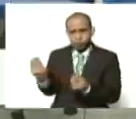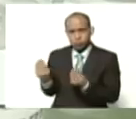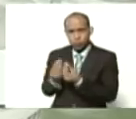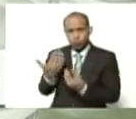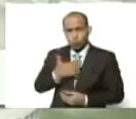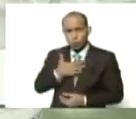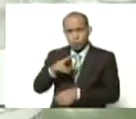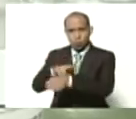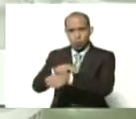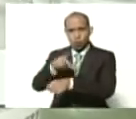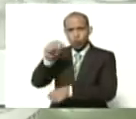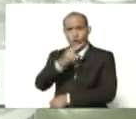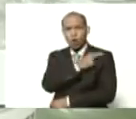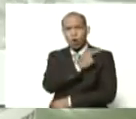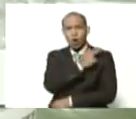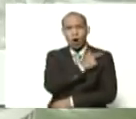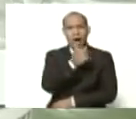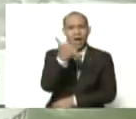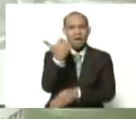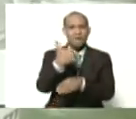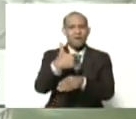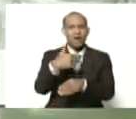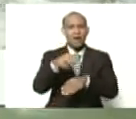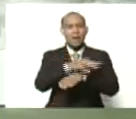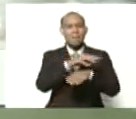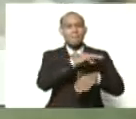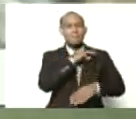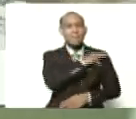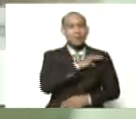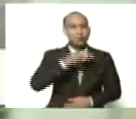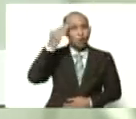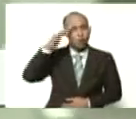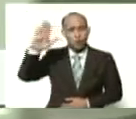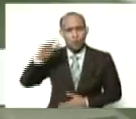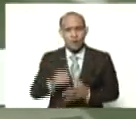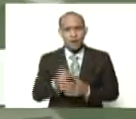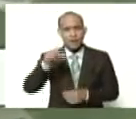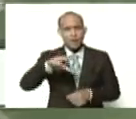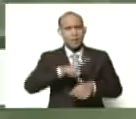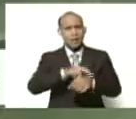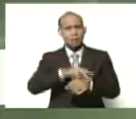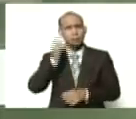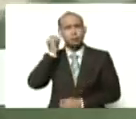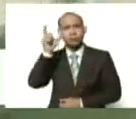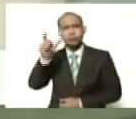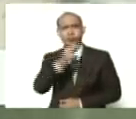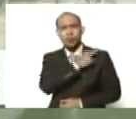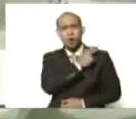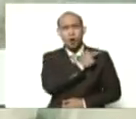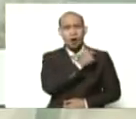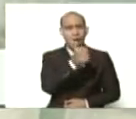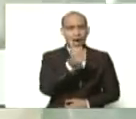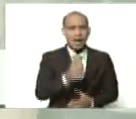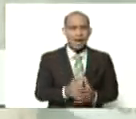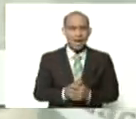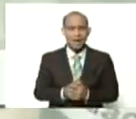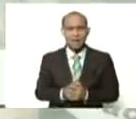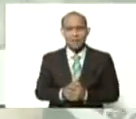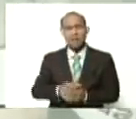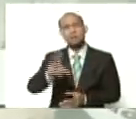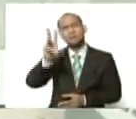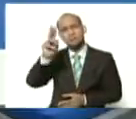Hidalgo, jefe de la misión médica cubana. De igual forma, la doctora Eliana Núñez, que es jefe de la SIC de los Sausales, y la